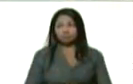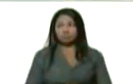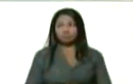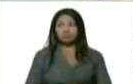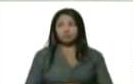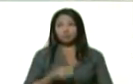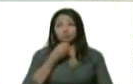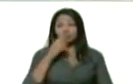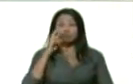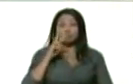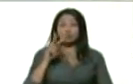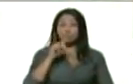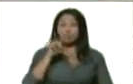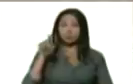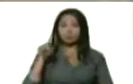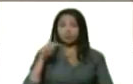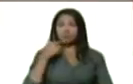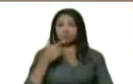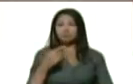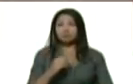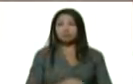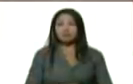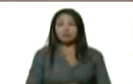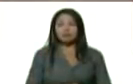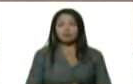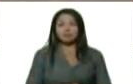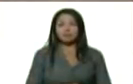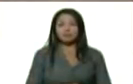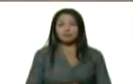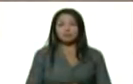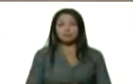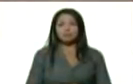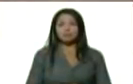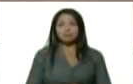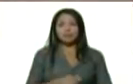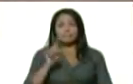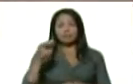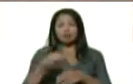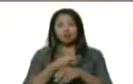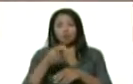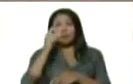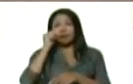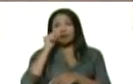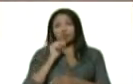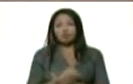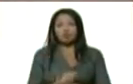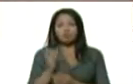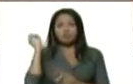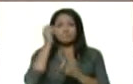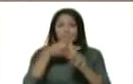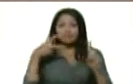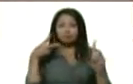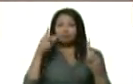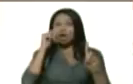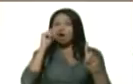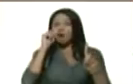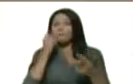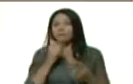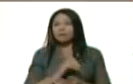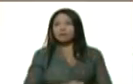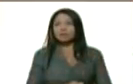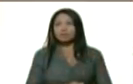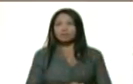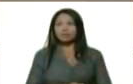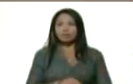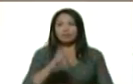Bueno, fíjense, le decía el almirante en jefe, aquí está el gobernador de Amazonas, Miguel Rodríguez, el